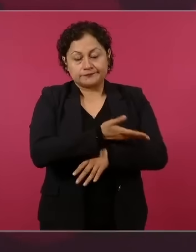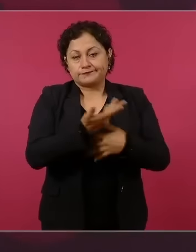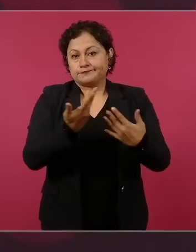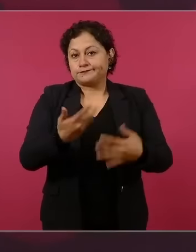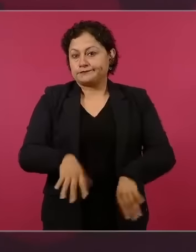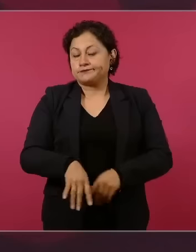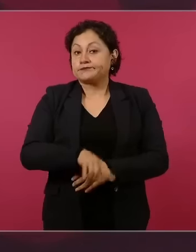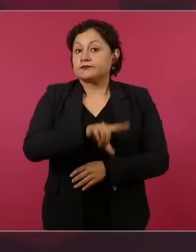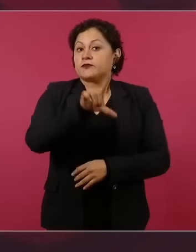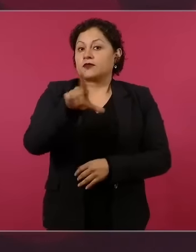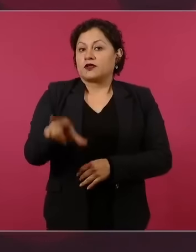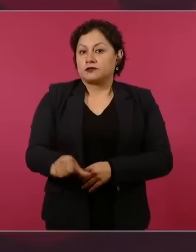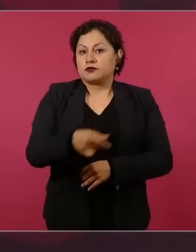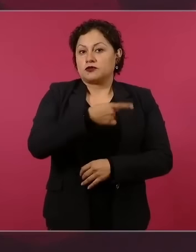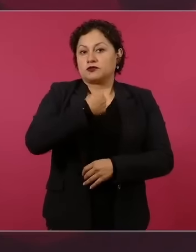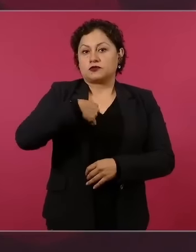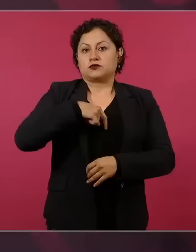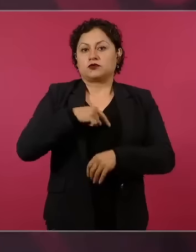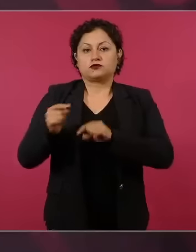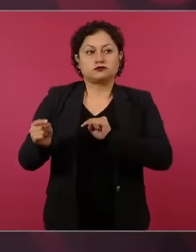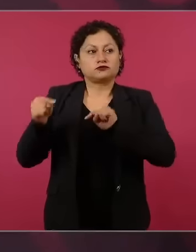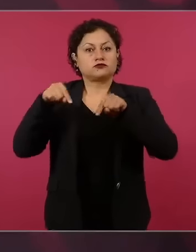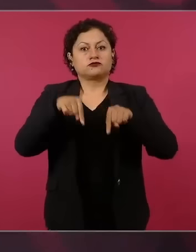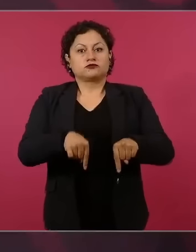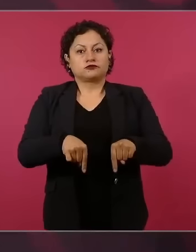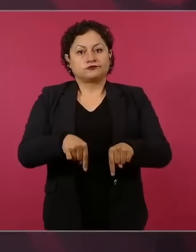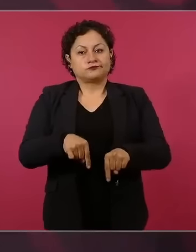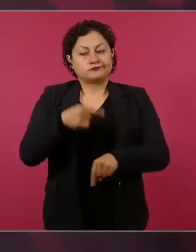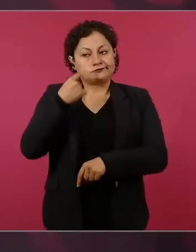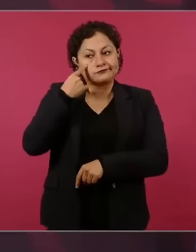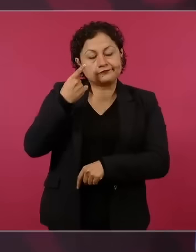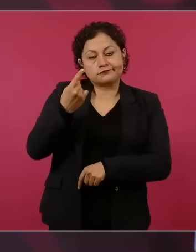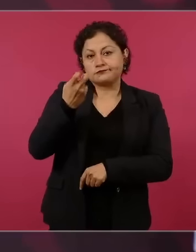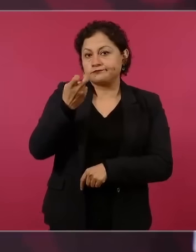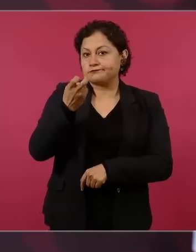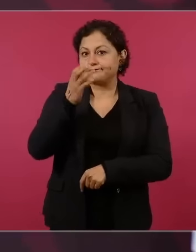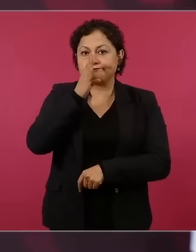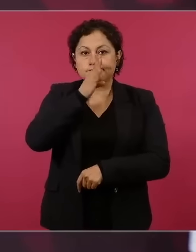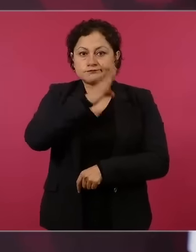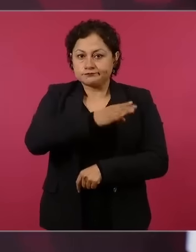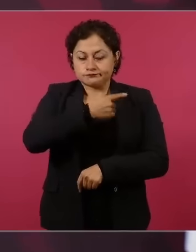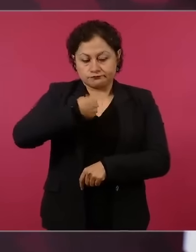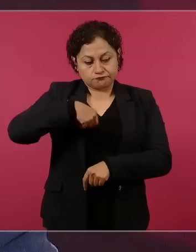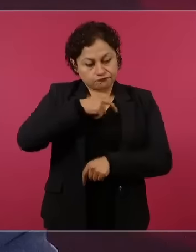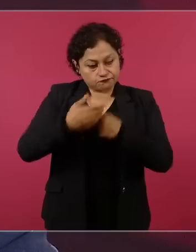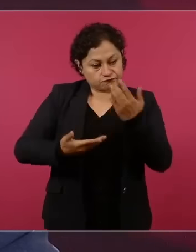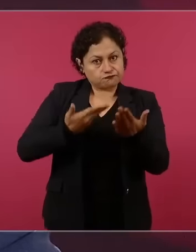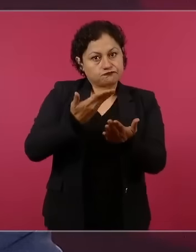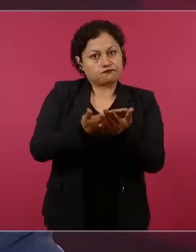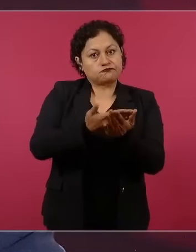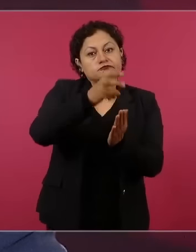que recibieran más, llegamos al 60%, pero de todas